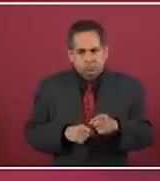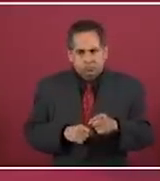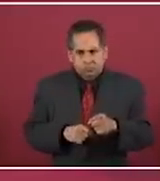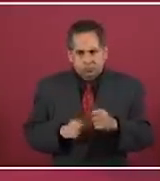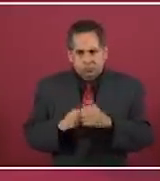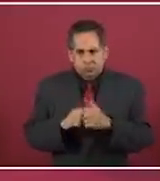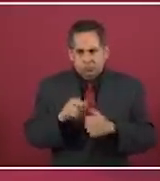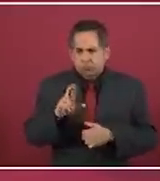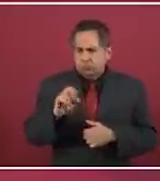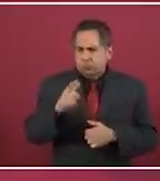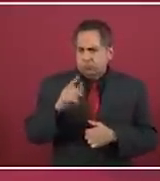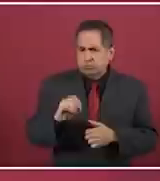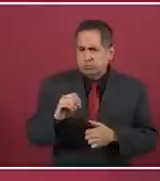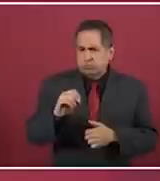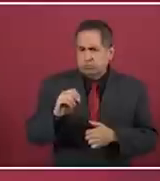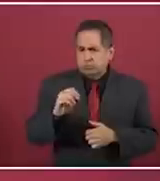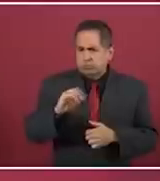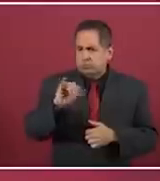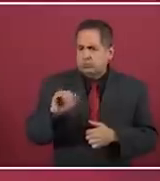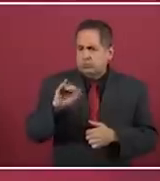con Rogelio Jiménez Pons,